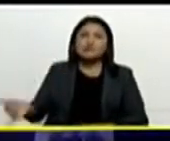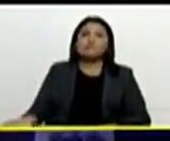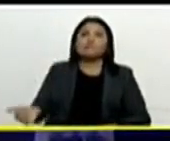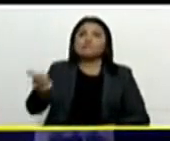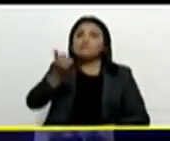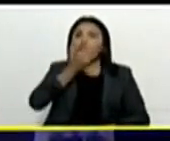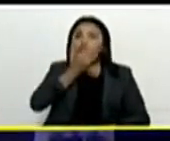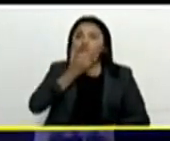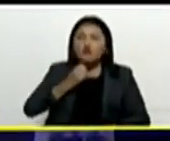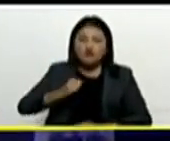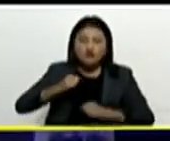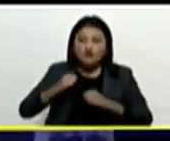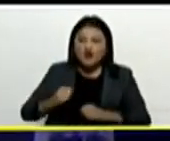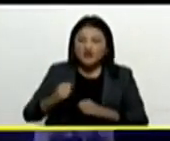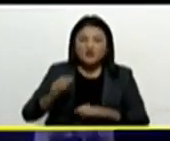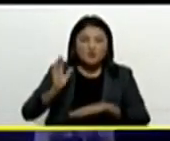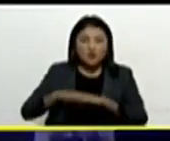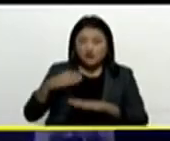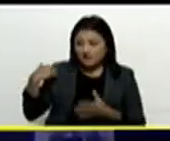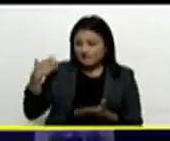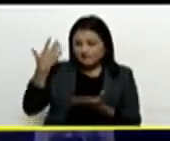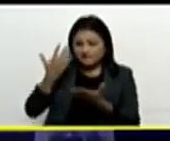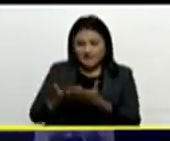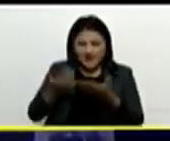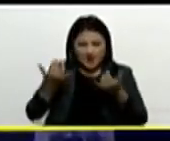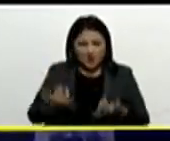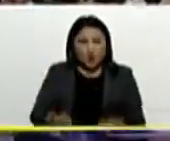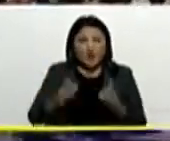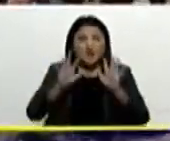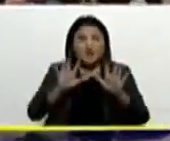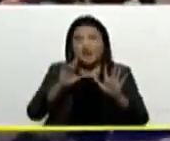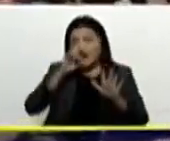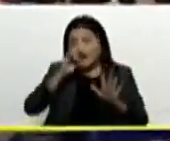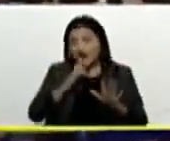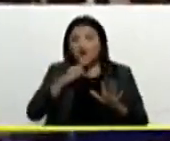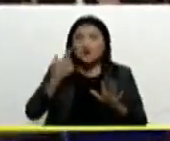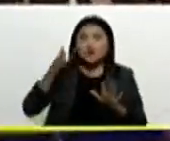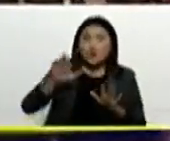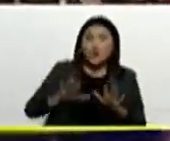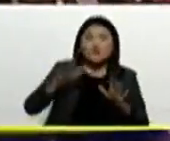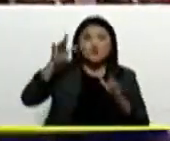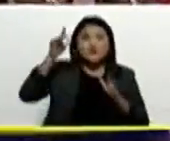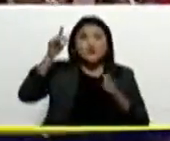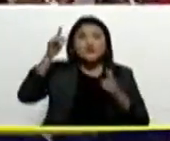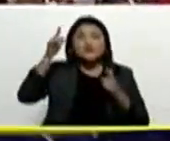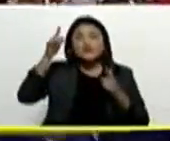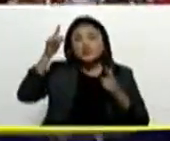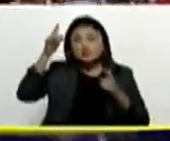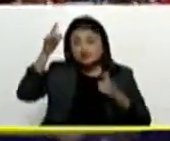aquí, después de 10 años de la siembra del comandante,